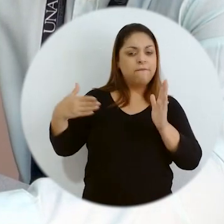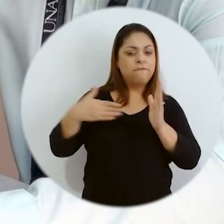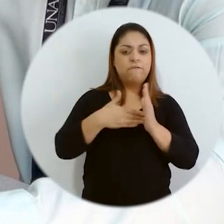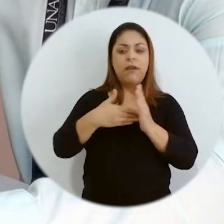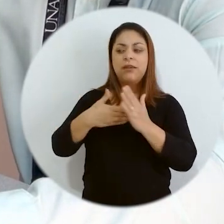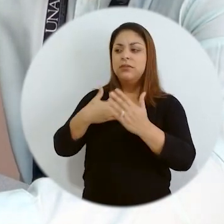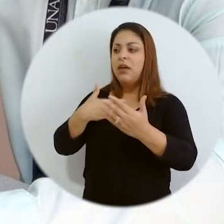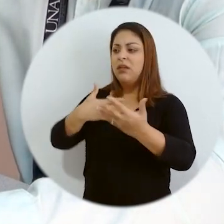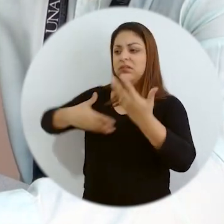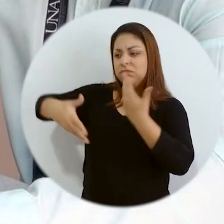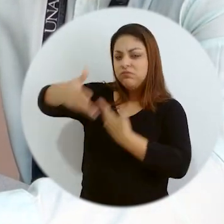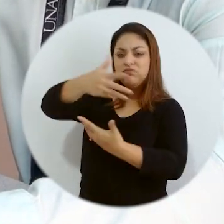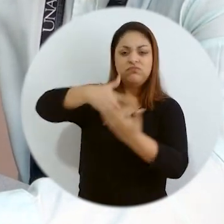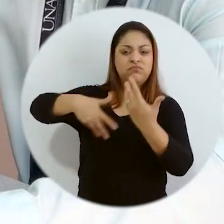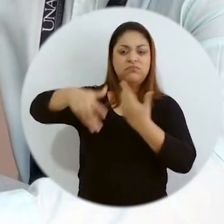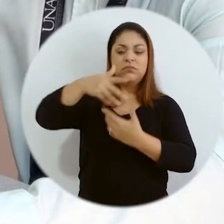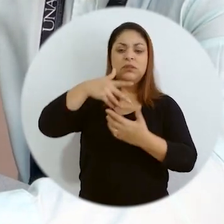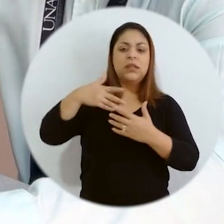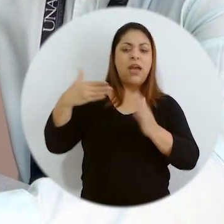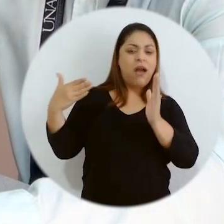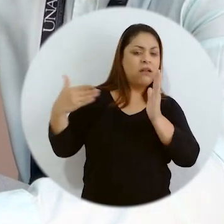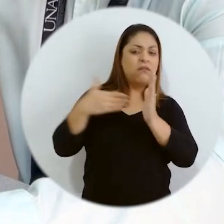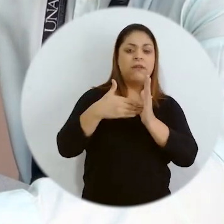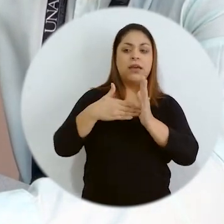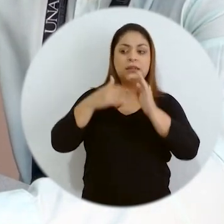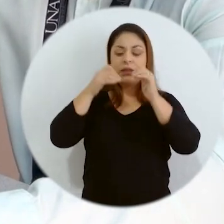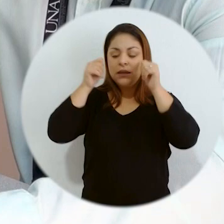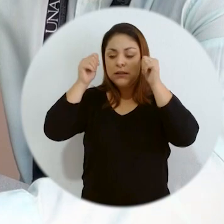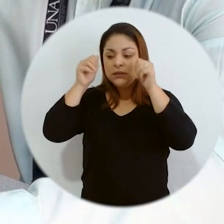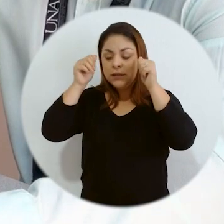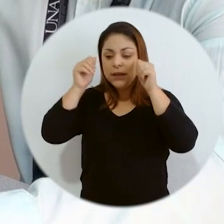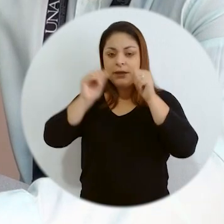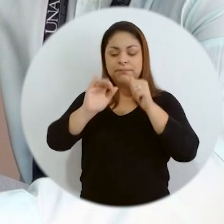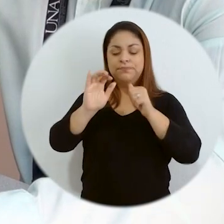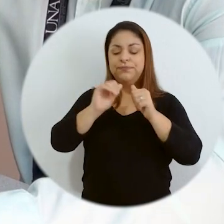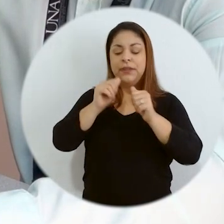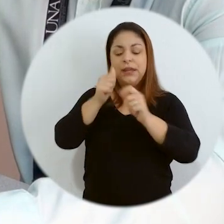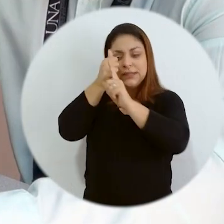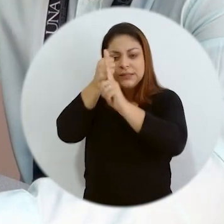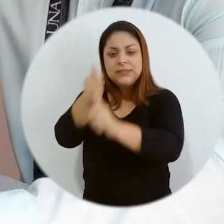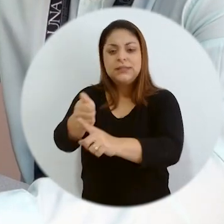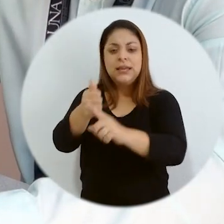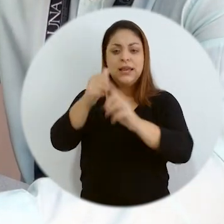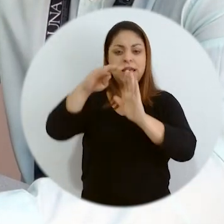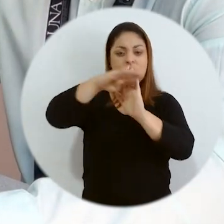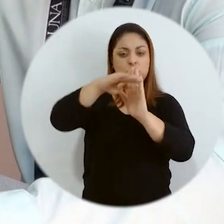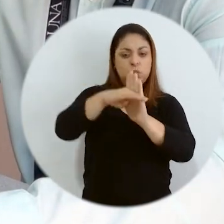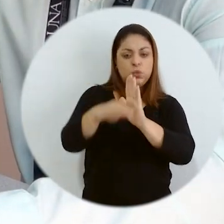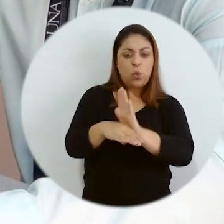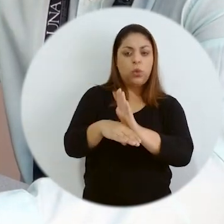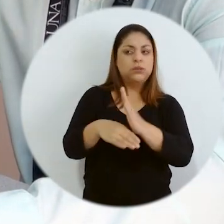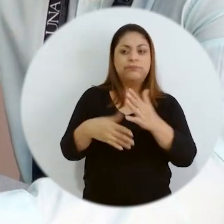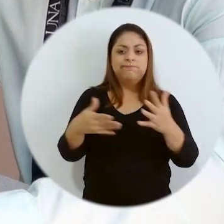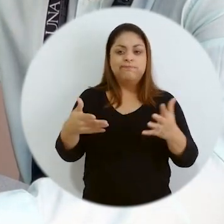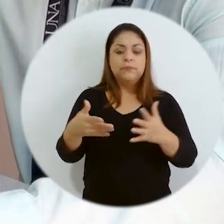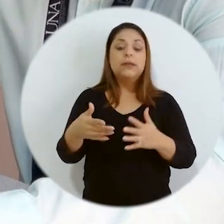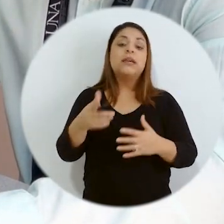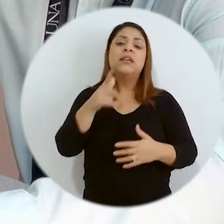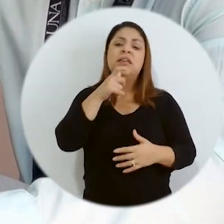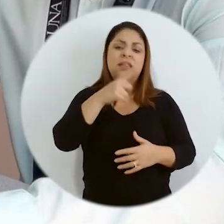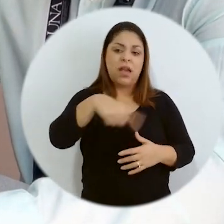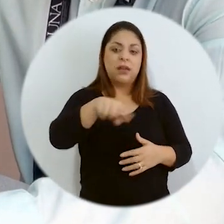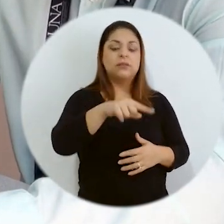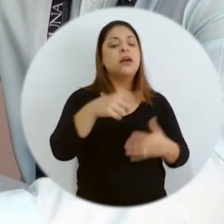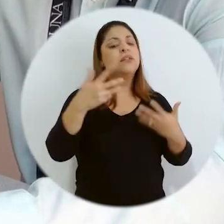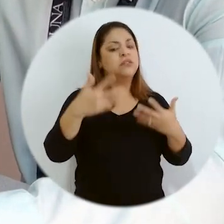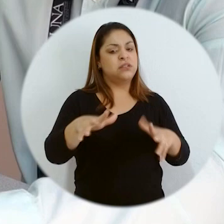alterar más la interacción en la dinámica social, el seguimiento de instrucciones, ¿verdad? Entonces, estamos hablando de población que ya cuenta